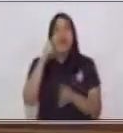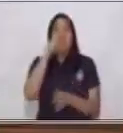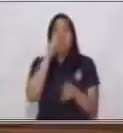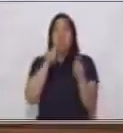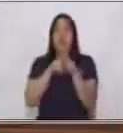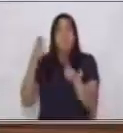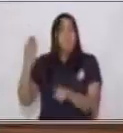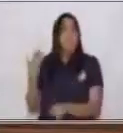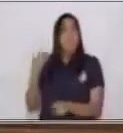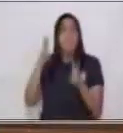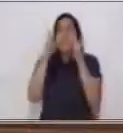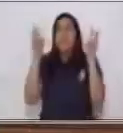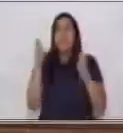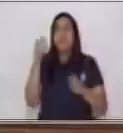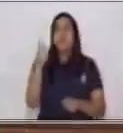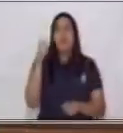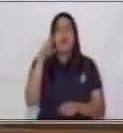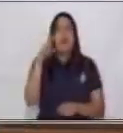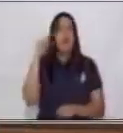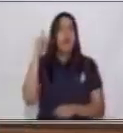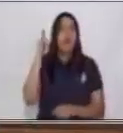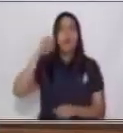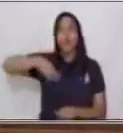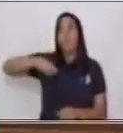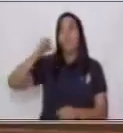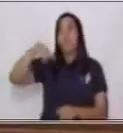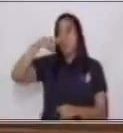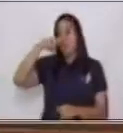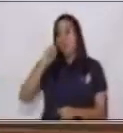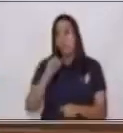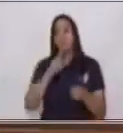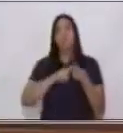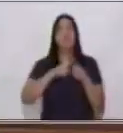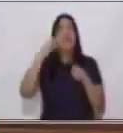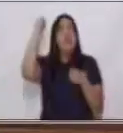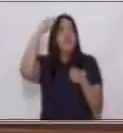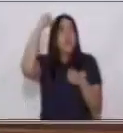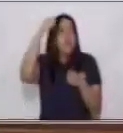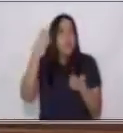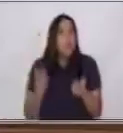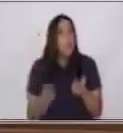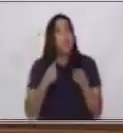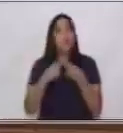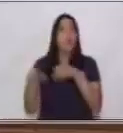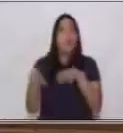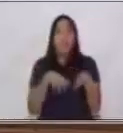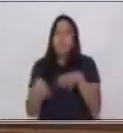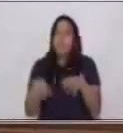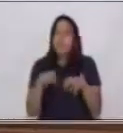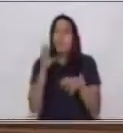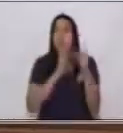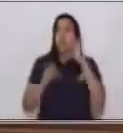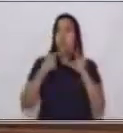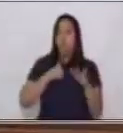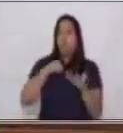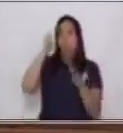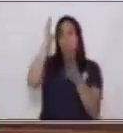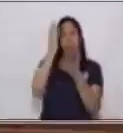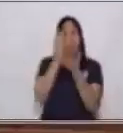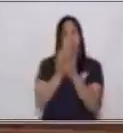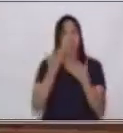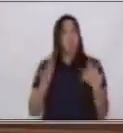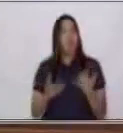argumentos, diferenciamos entre hechos, opiniones y creencias. También establecimos la diferencia entre un